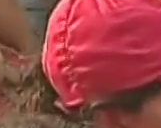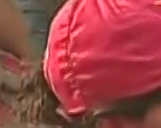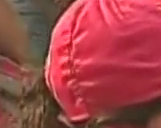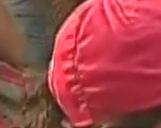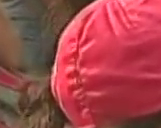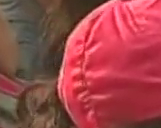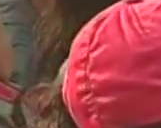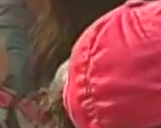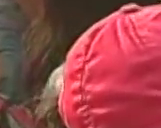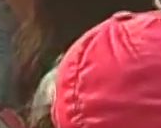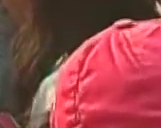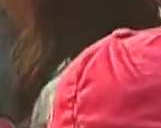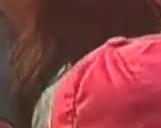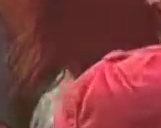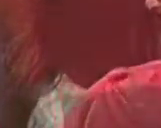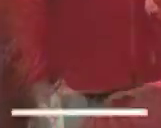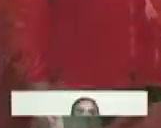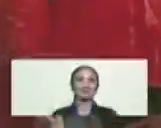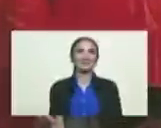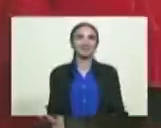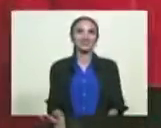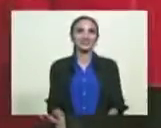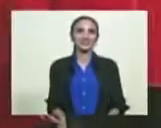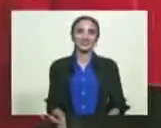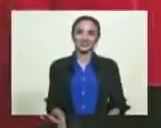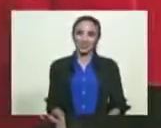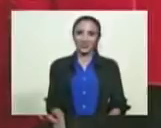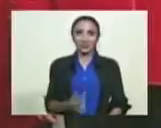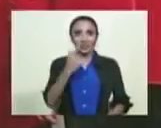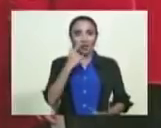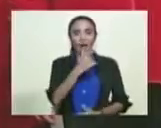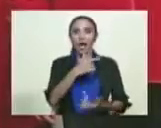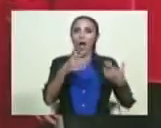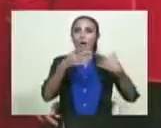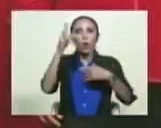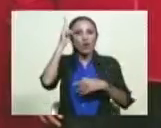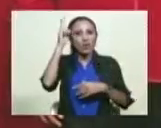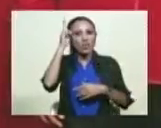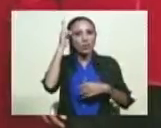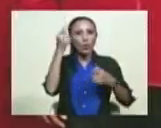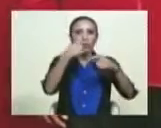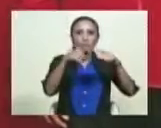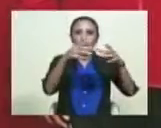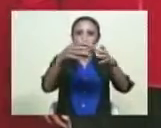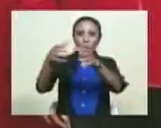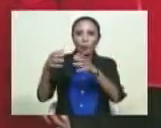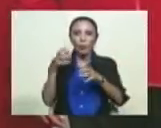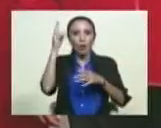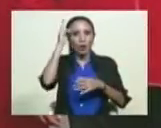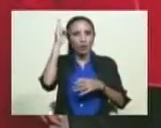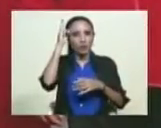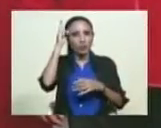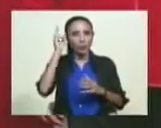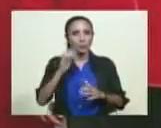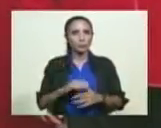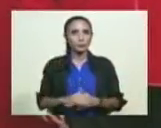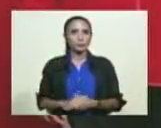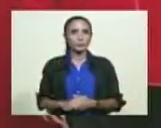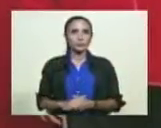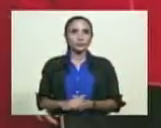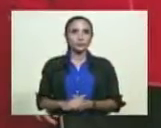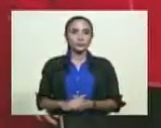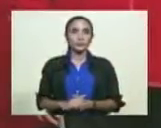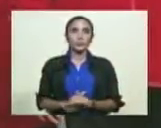Aquí estuvieron los indios arahuatos, los caribes de La Guaira.